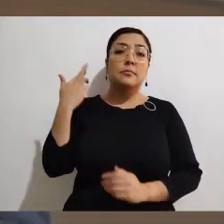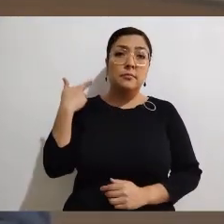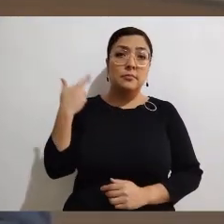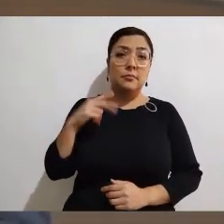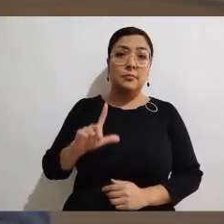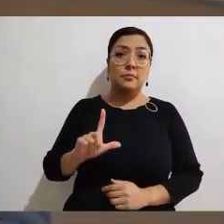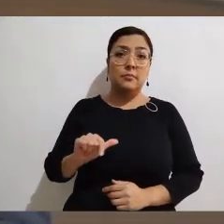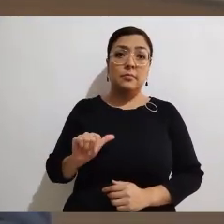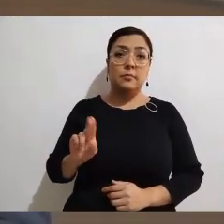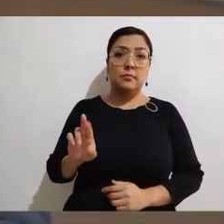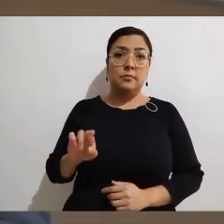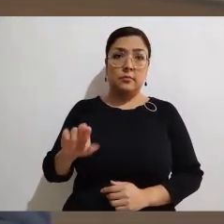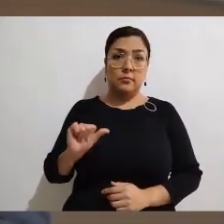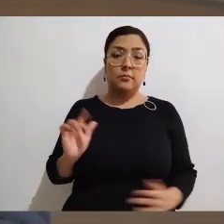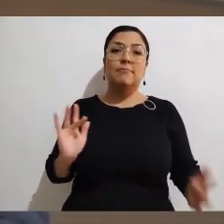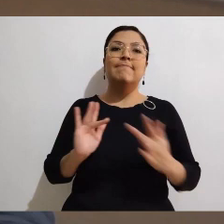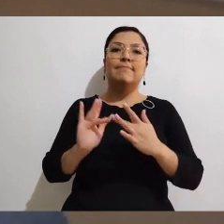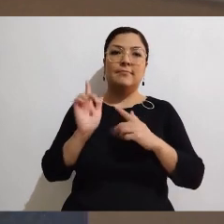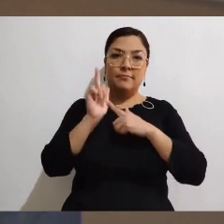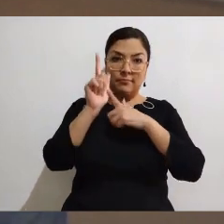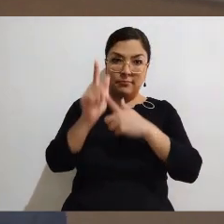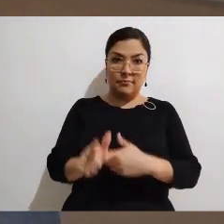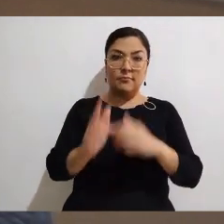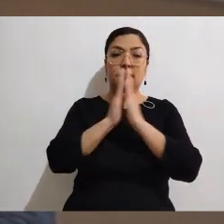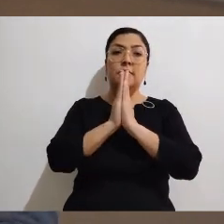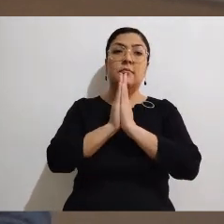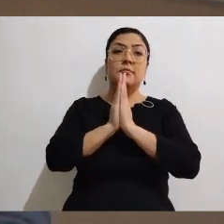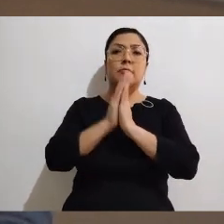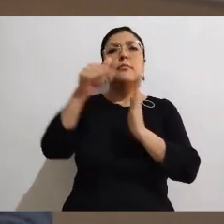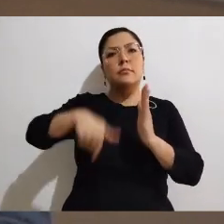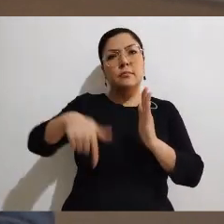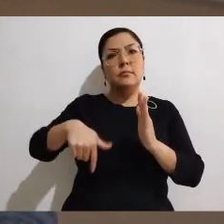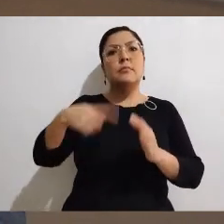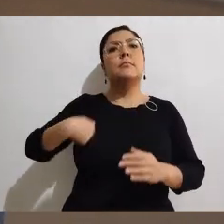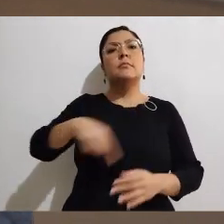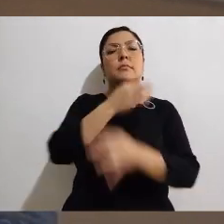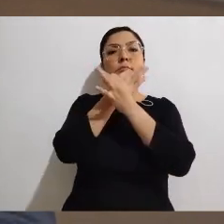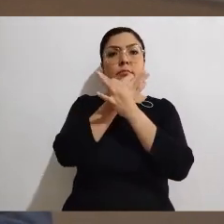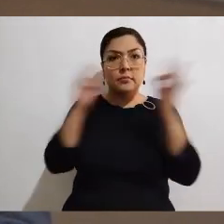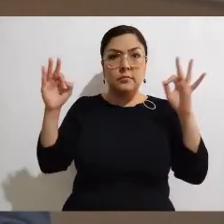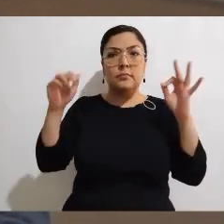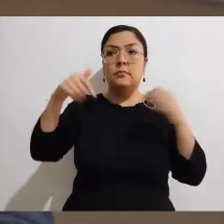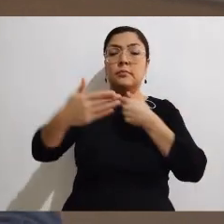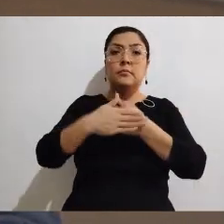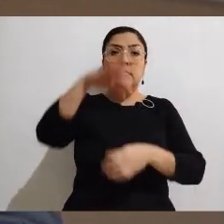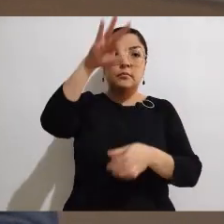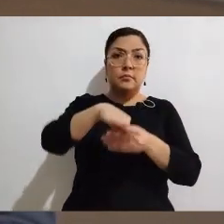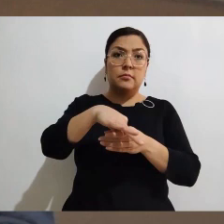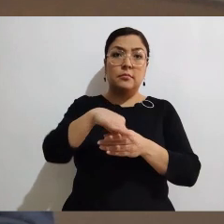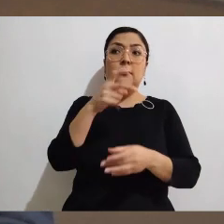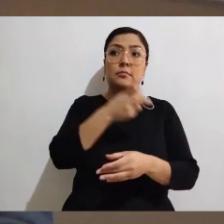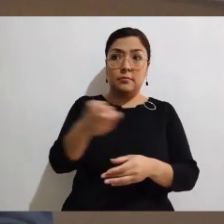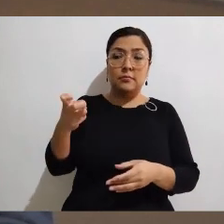urna, porque por medio de este programa se pueden ir enterando de lo que está sucediendo tanto en el proceso electoral como en el interior